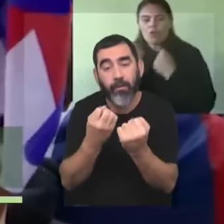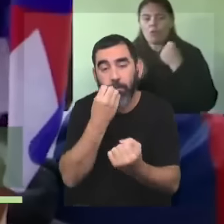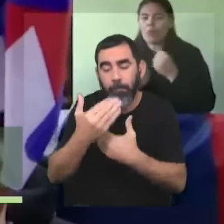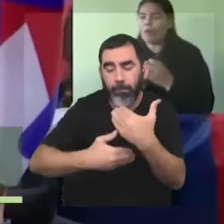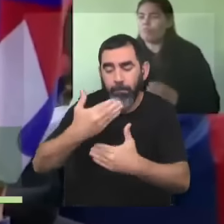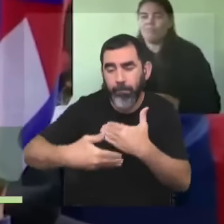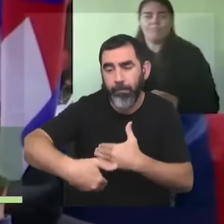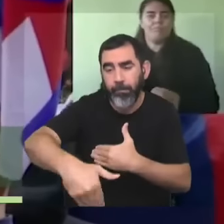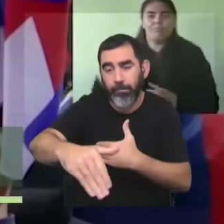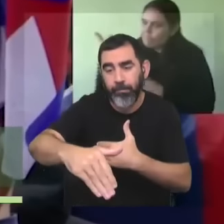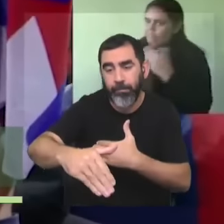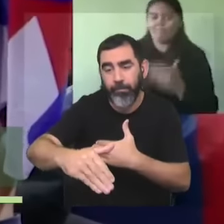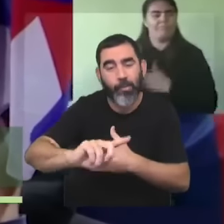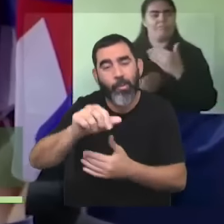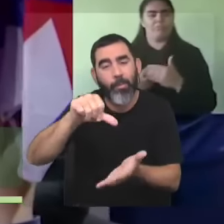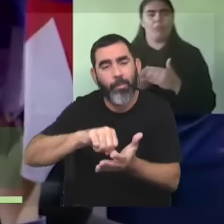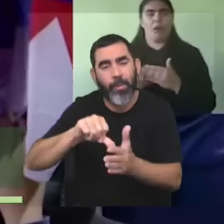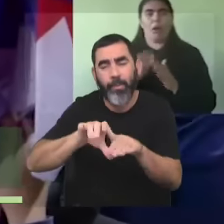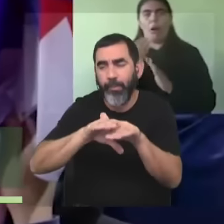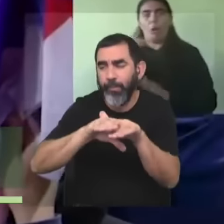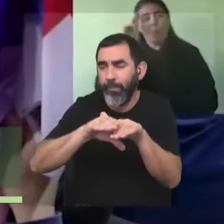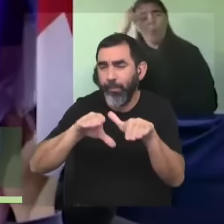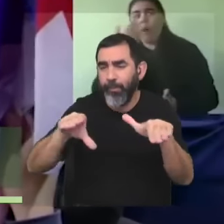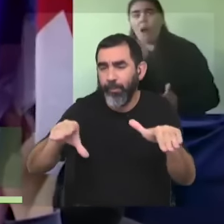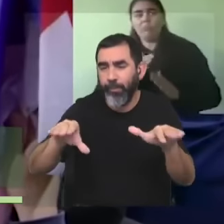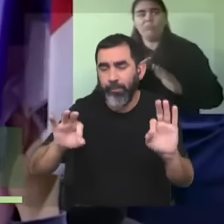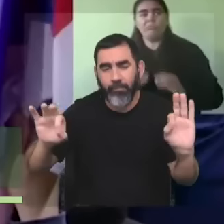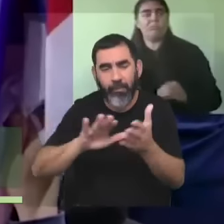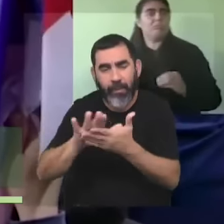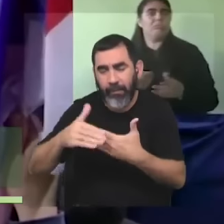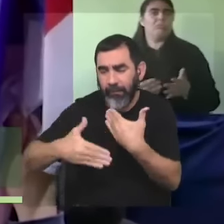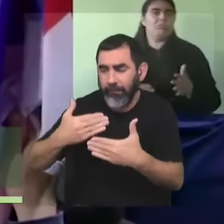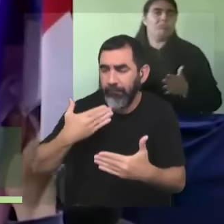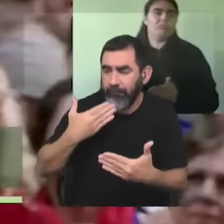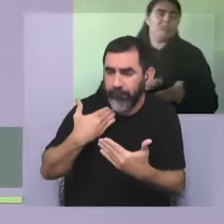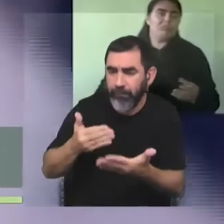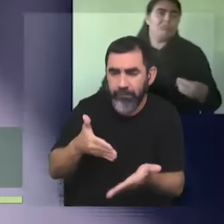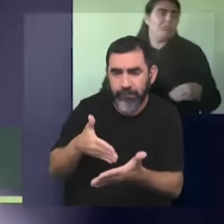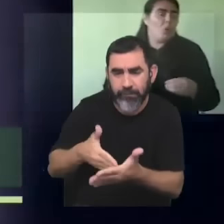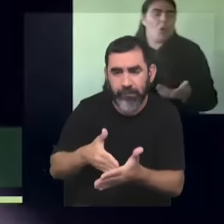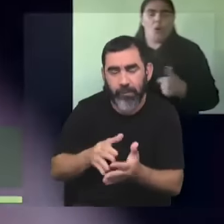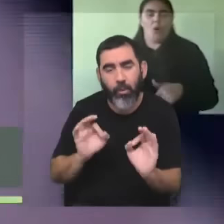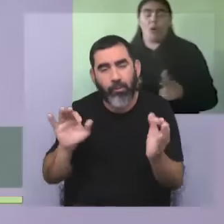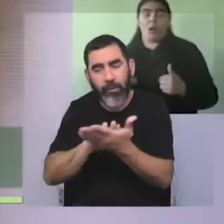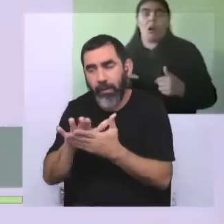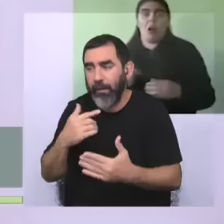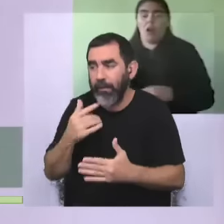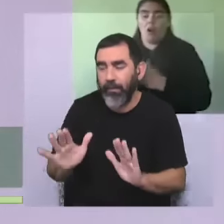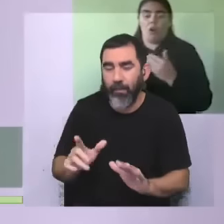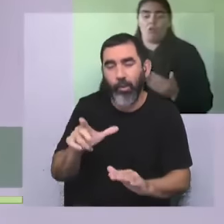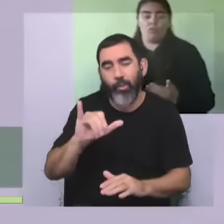florece y no un país chato estancado donde nada funciona o Aparentemente nada funciona